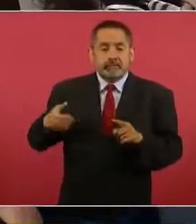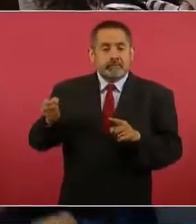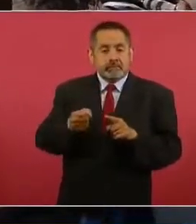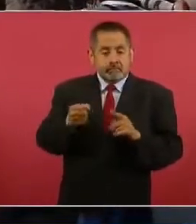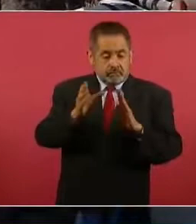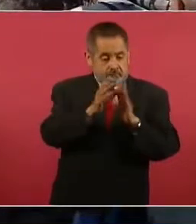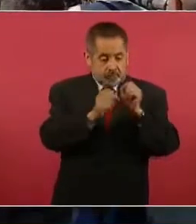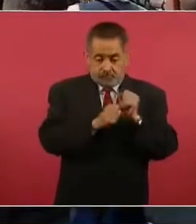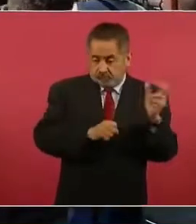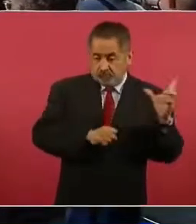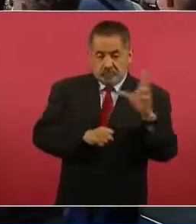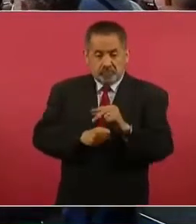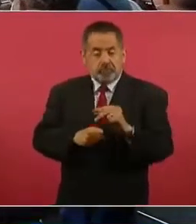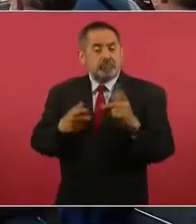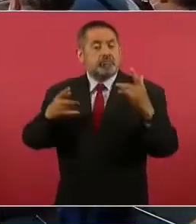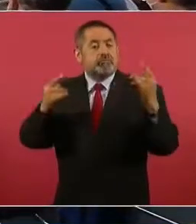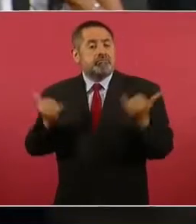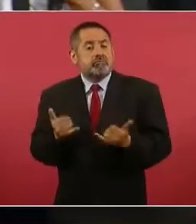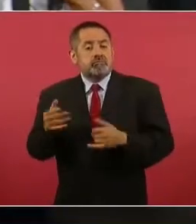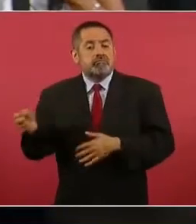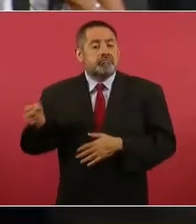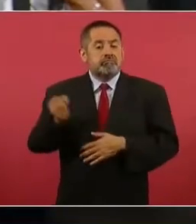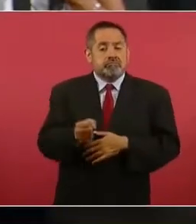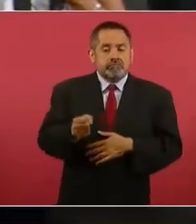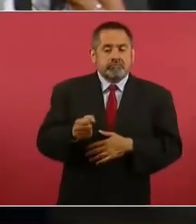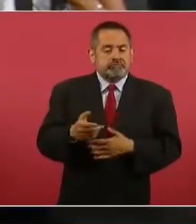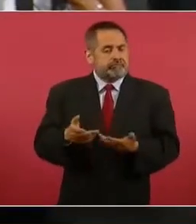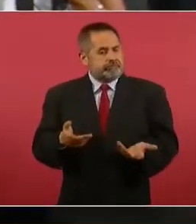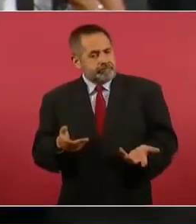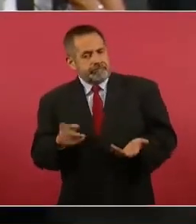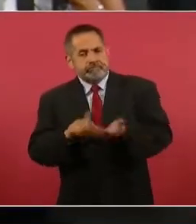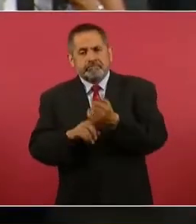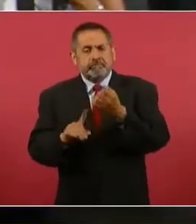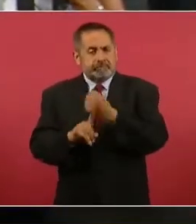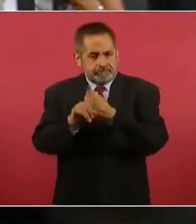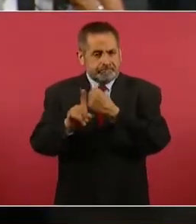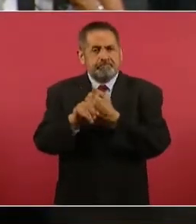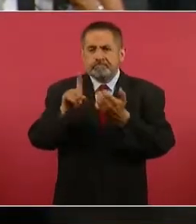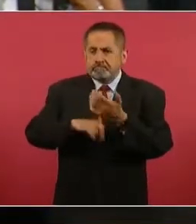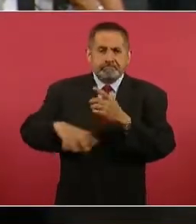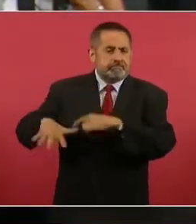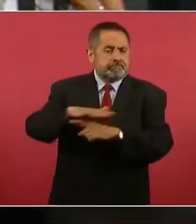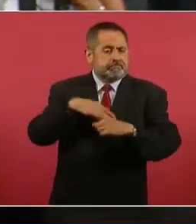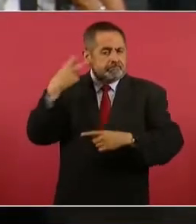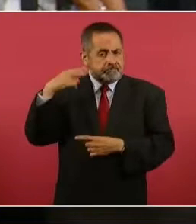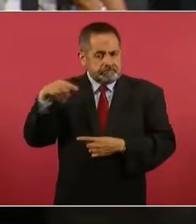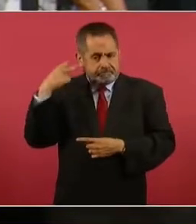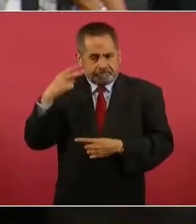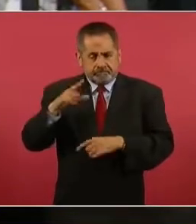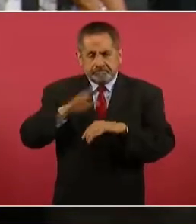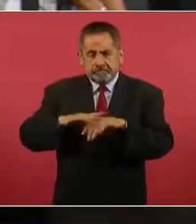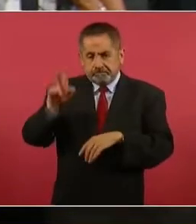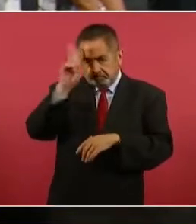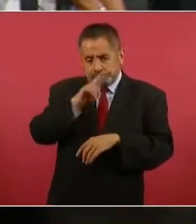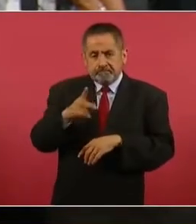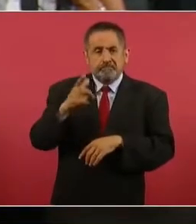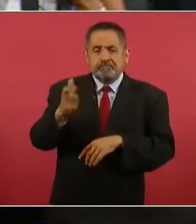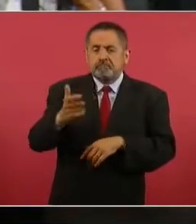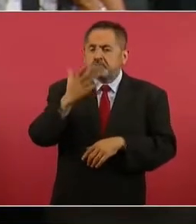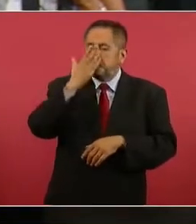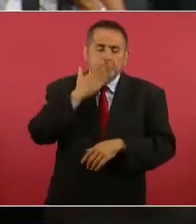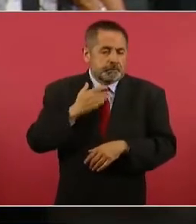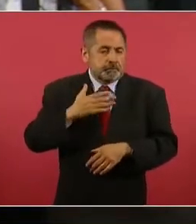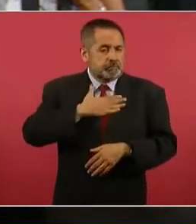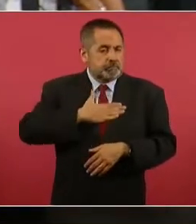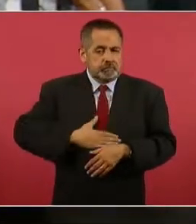la Constitución del Estado. La crisis se vive muy fuerte en el estado de Veracruz. Esto mantiene estancada la impartición de